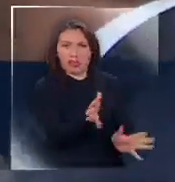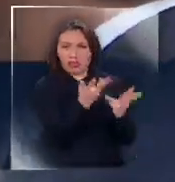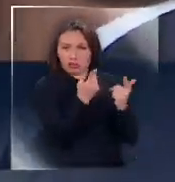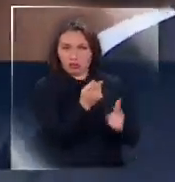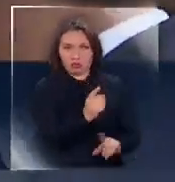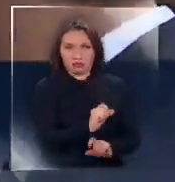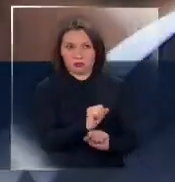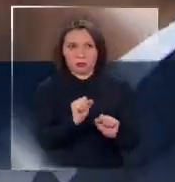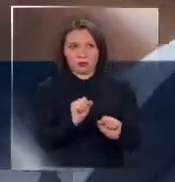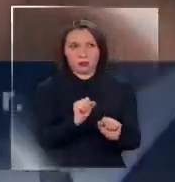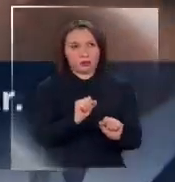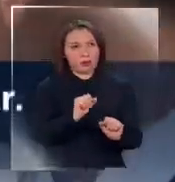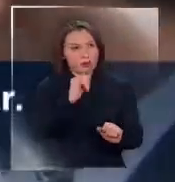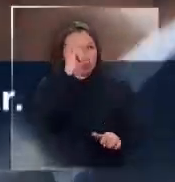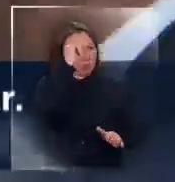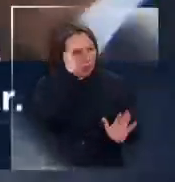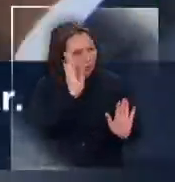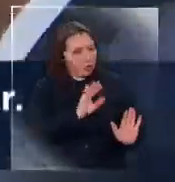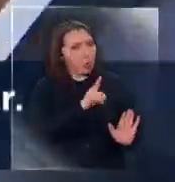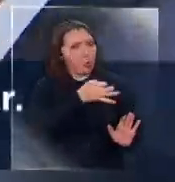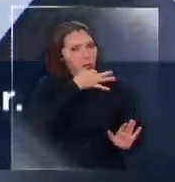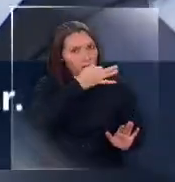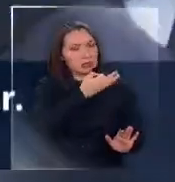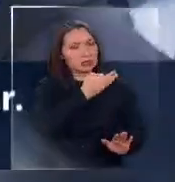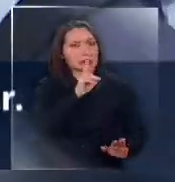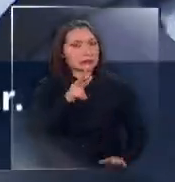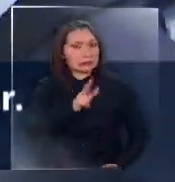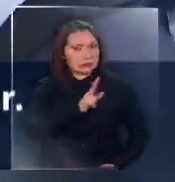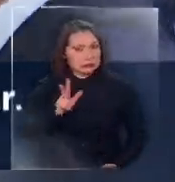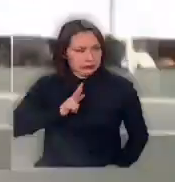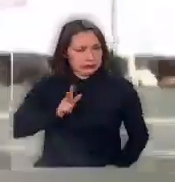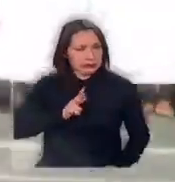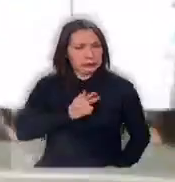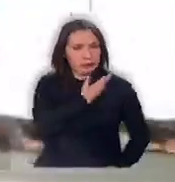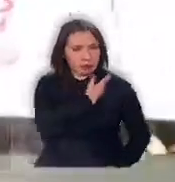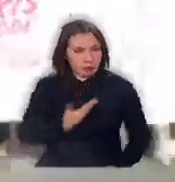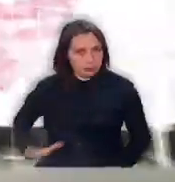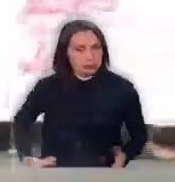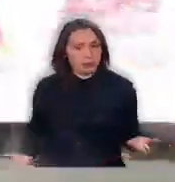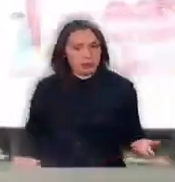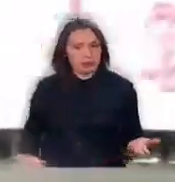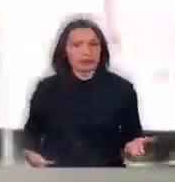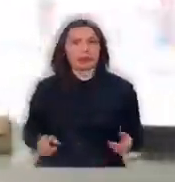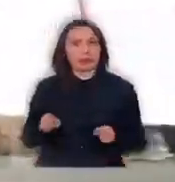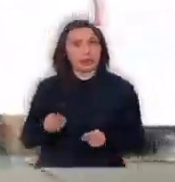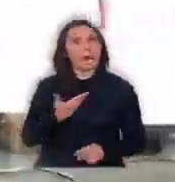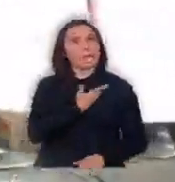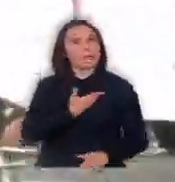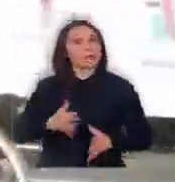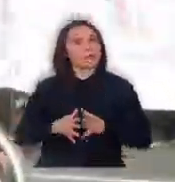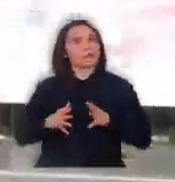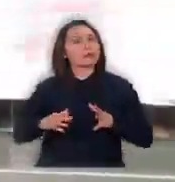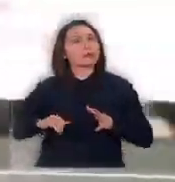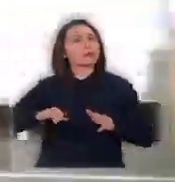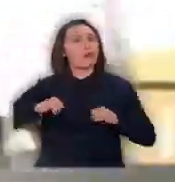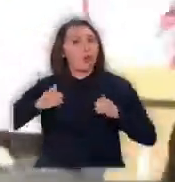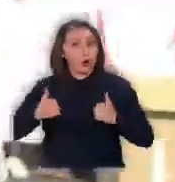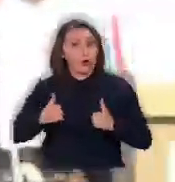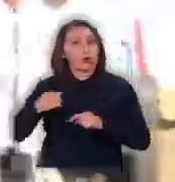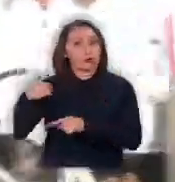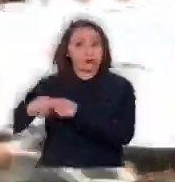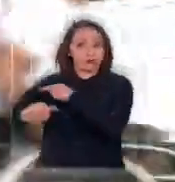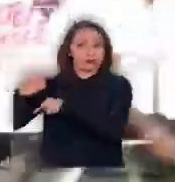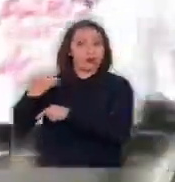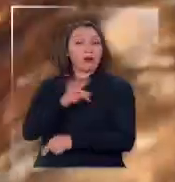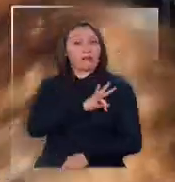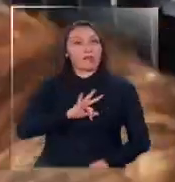Non. Voilà. Tu es là dans une cérémonie officielle. Aunque es el presidente más joven de la historia de Francia